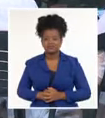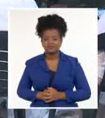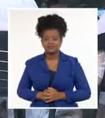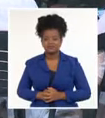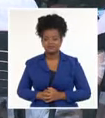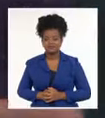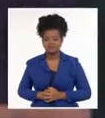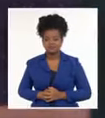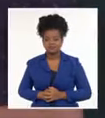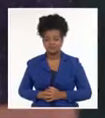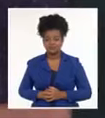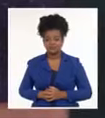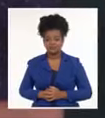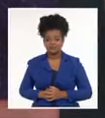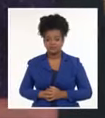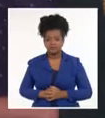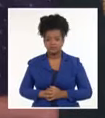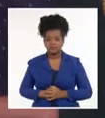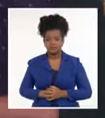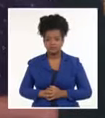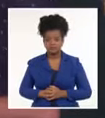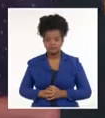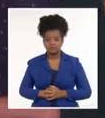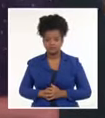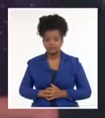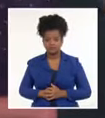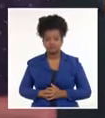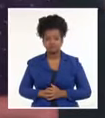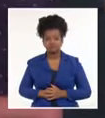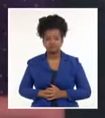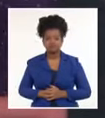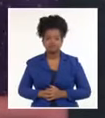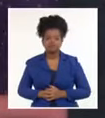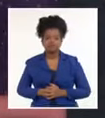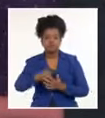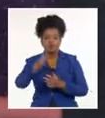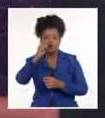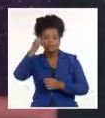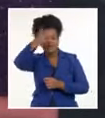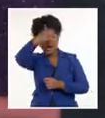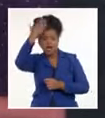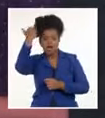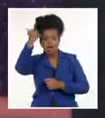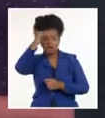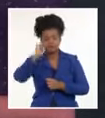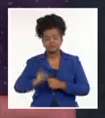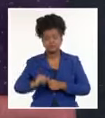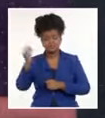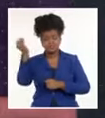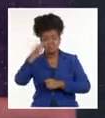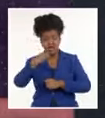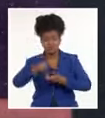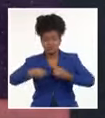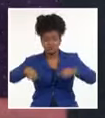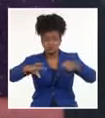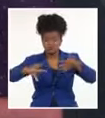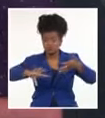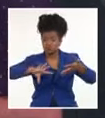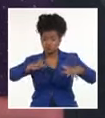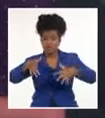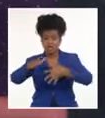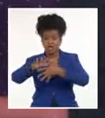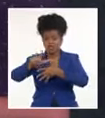Arwa Mahmoud de Almayadin. Primero, en este contexto complejo que vive América Latina, ¿qué